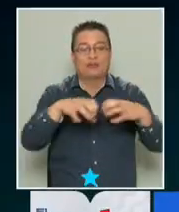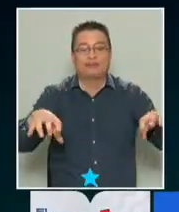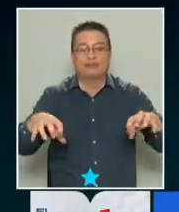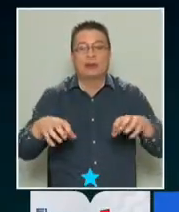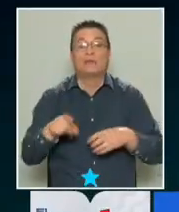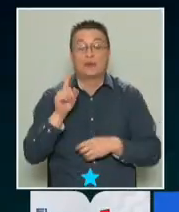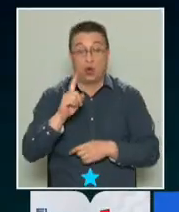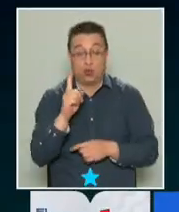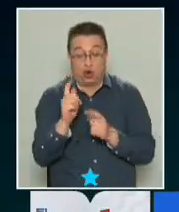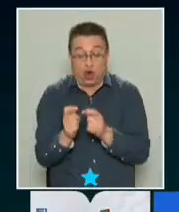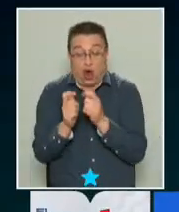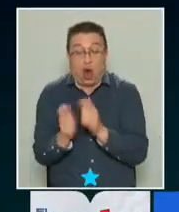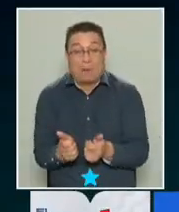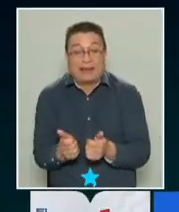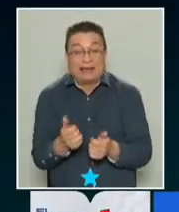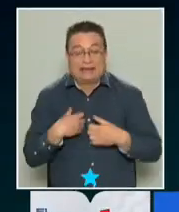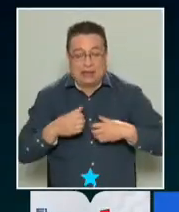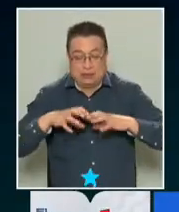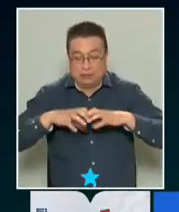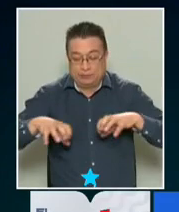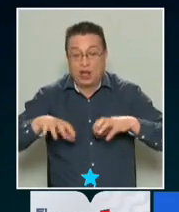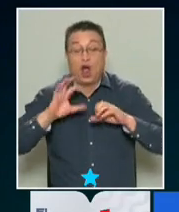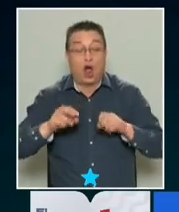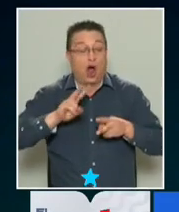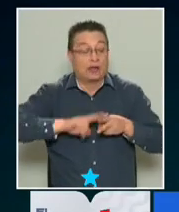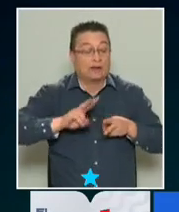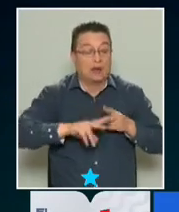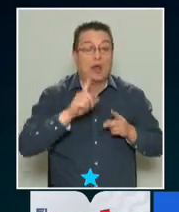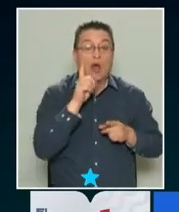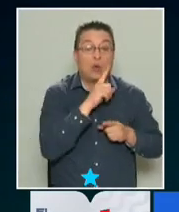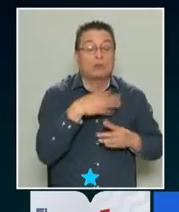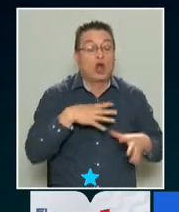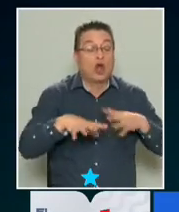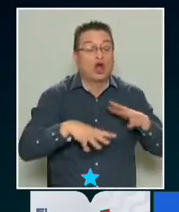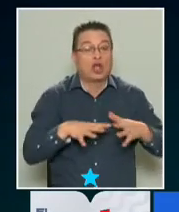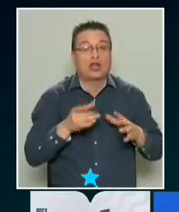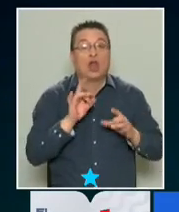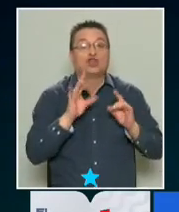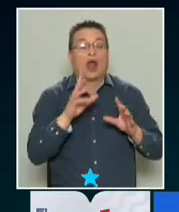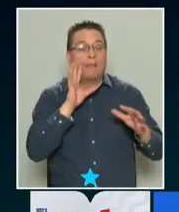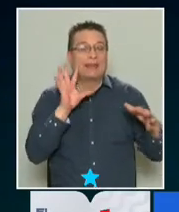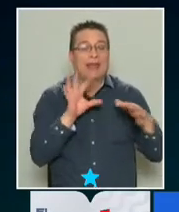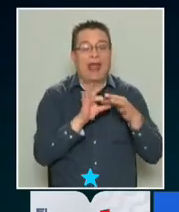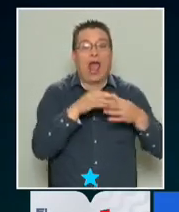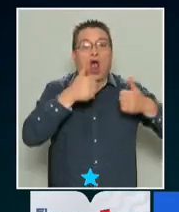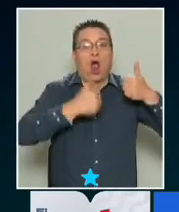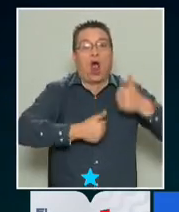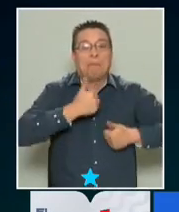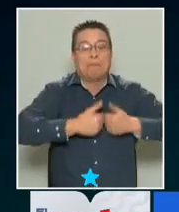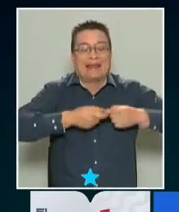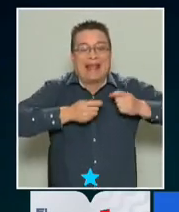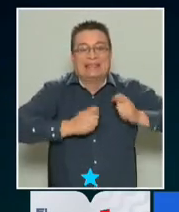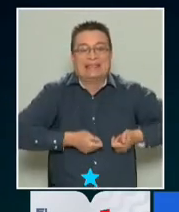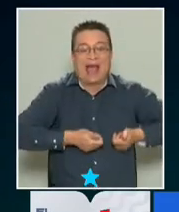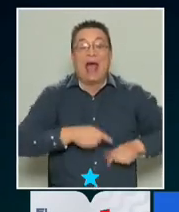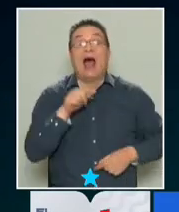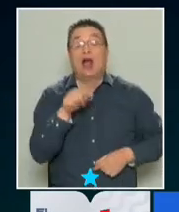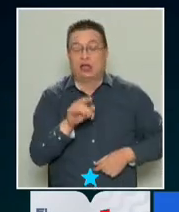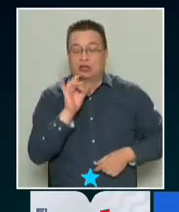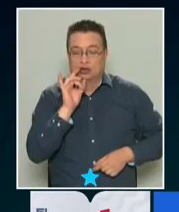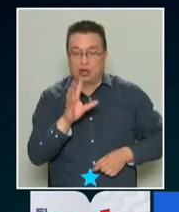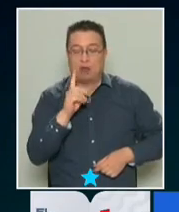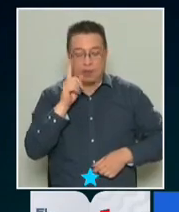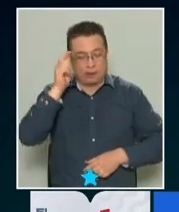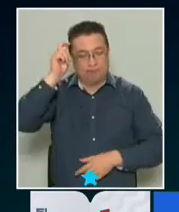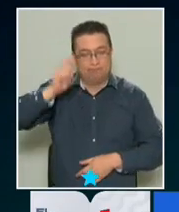sólo las competencias y trabas en resolver en última instancia cuestiones que no solamente van con competencia y tienen que ver con el impugnar